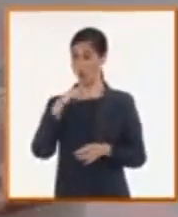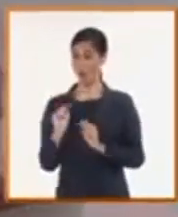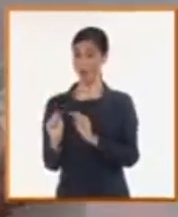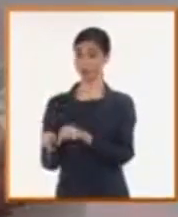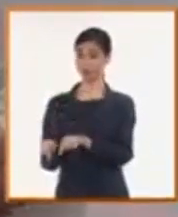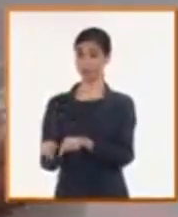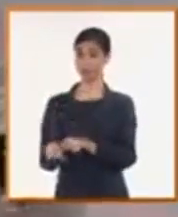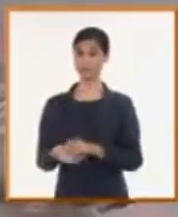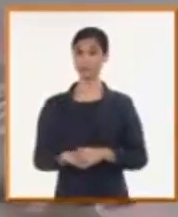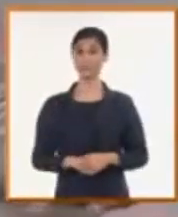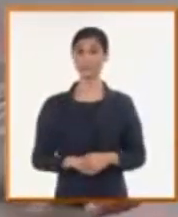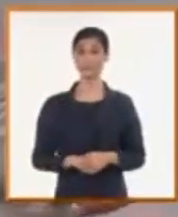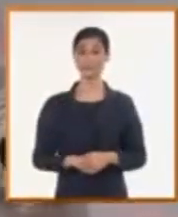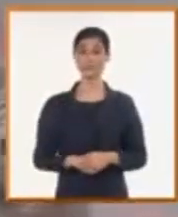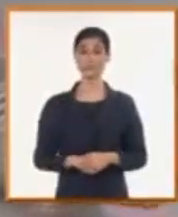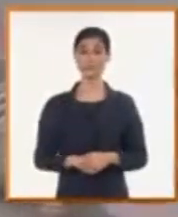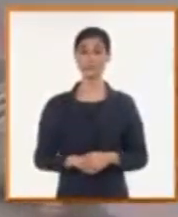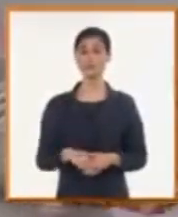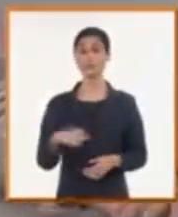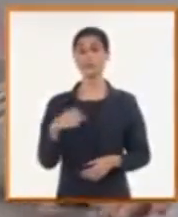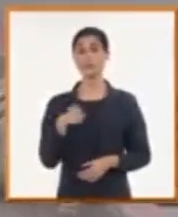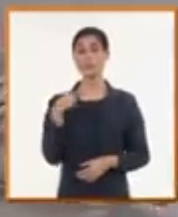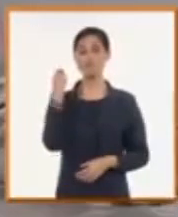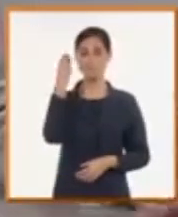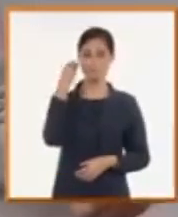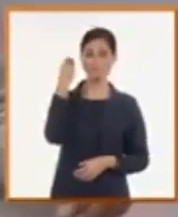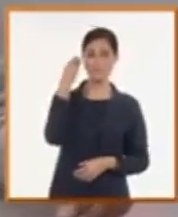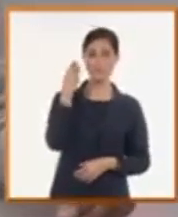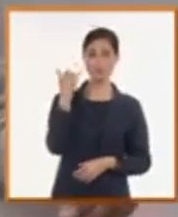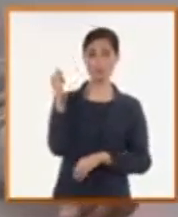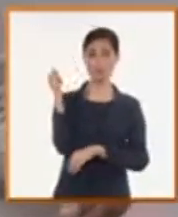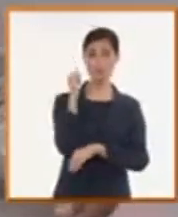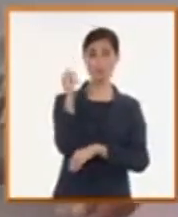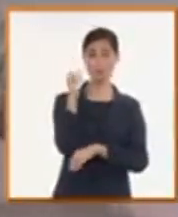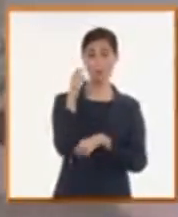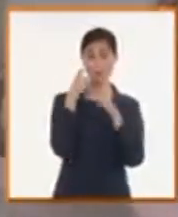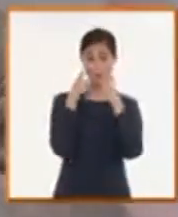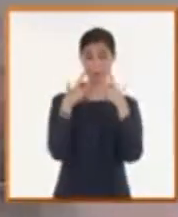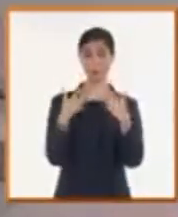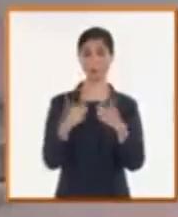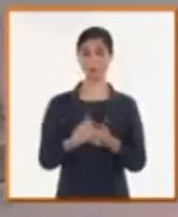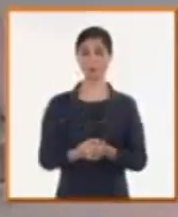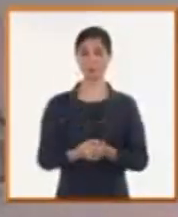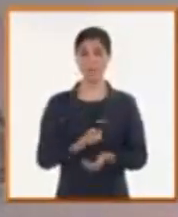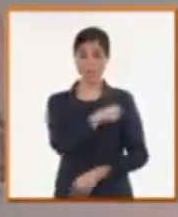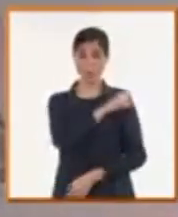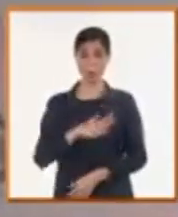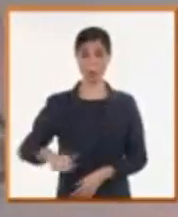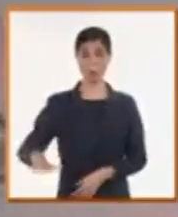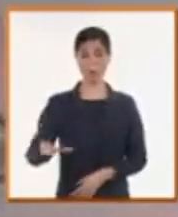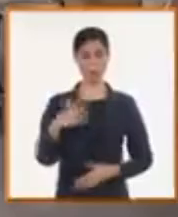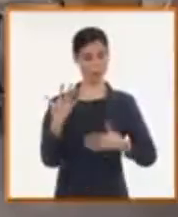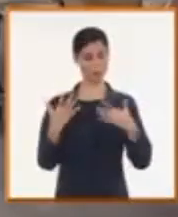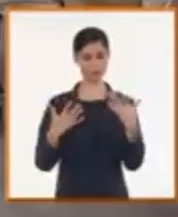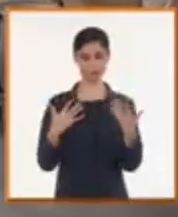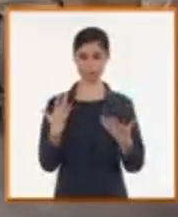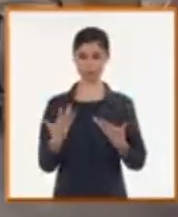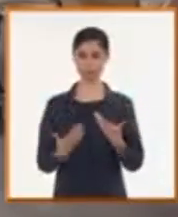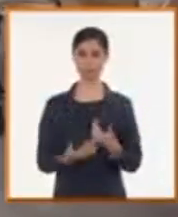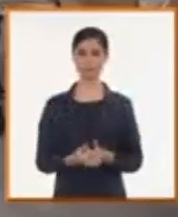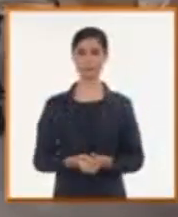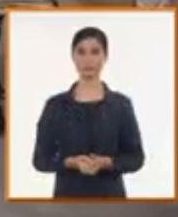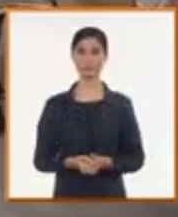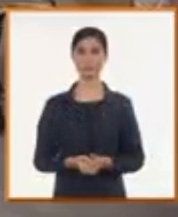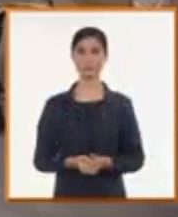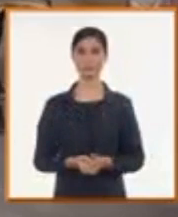yo considero que es un documental con cierto equilibrio y que, bueno, el televidente lo disfrute y que tenga la última palabra. No, la última palabra todavía.